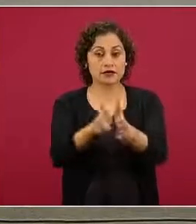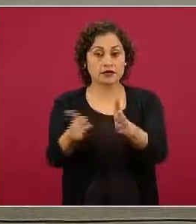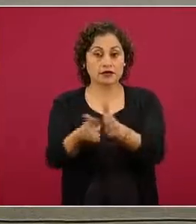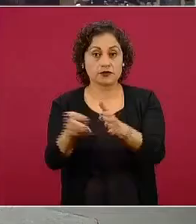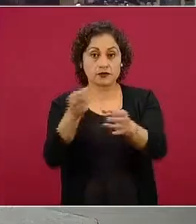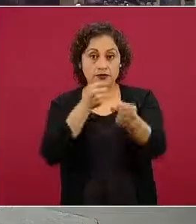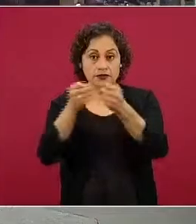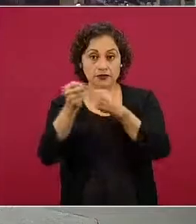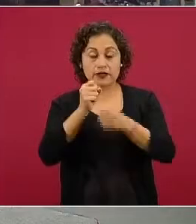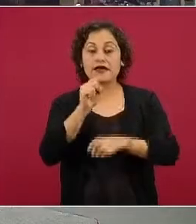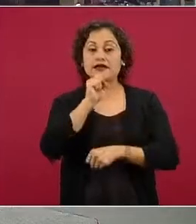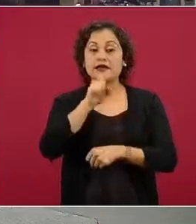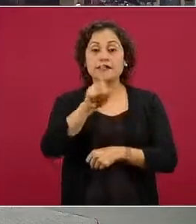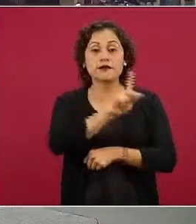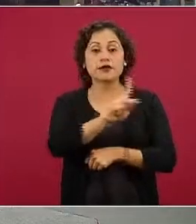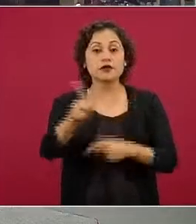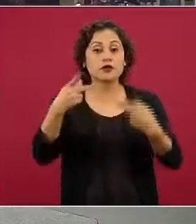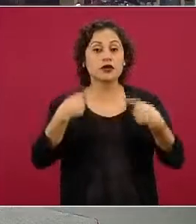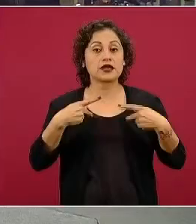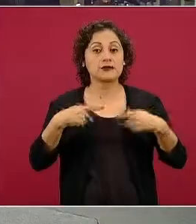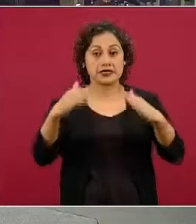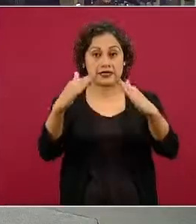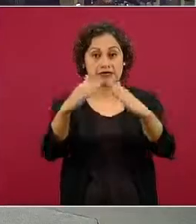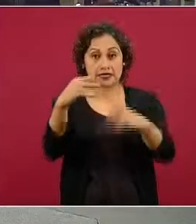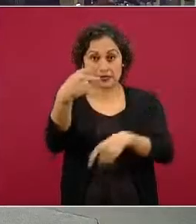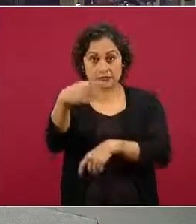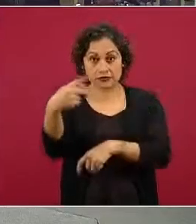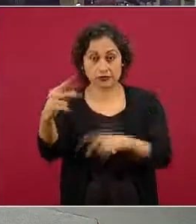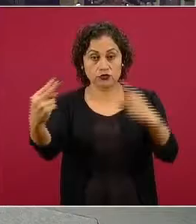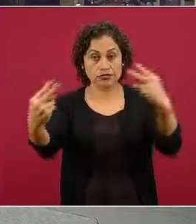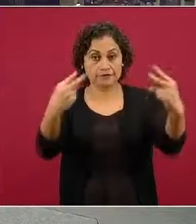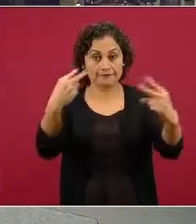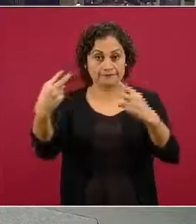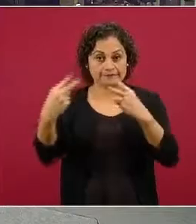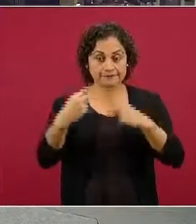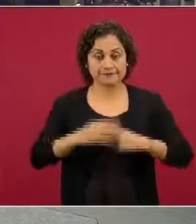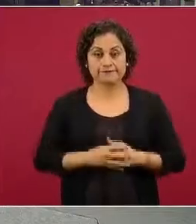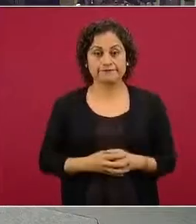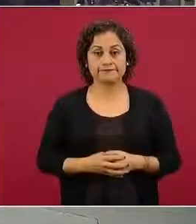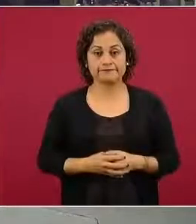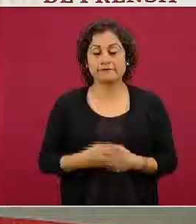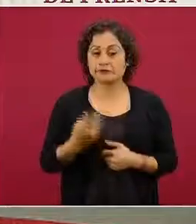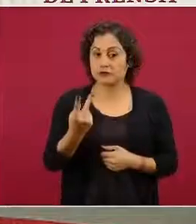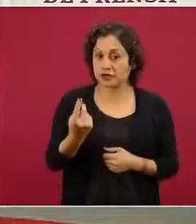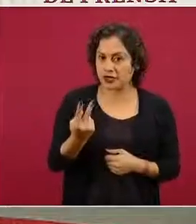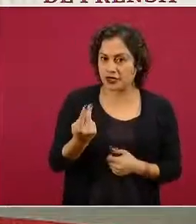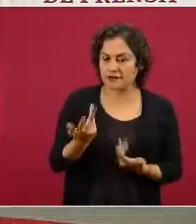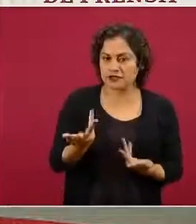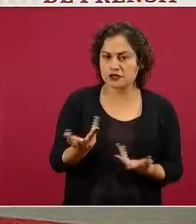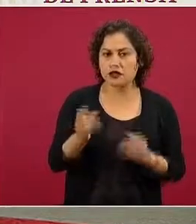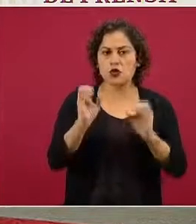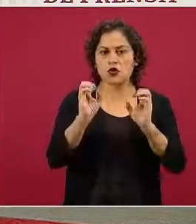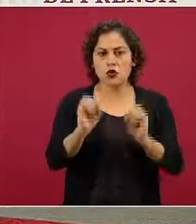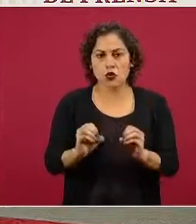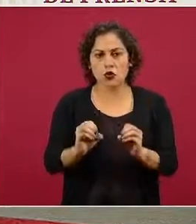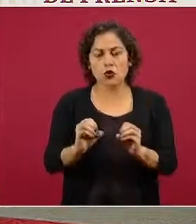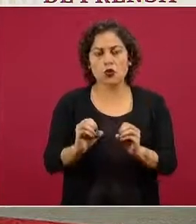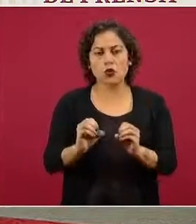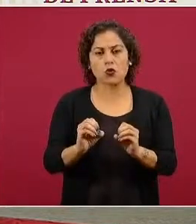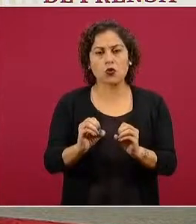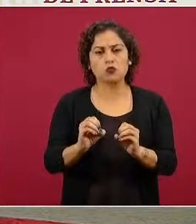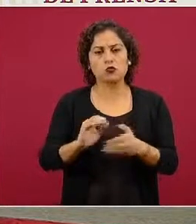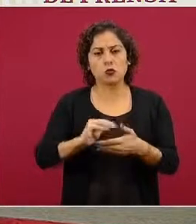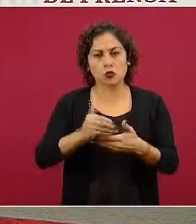periodistas y a todas las personas en casa que nos ven desde su televisor o su